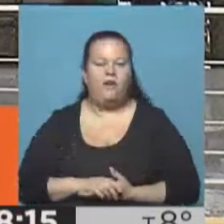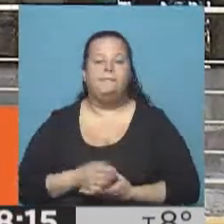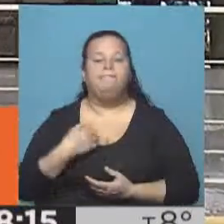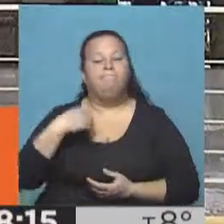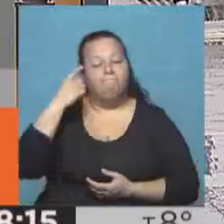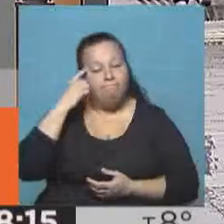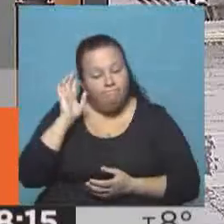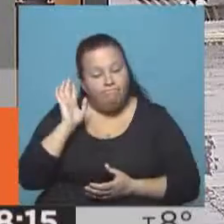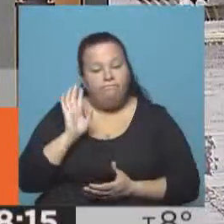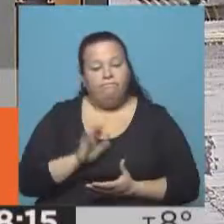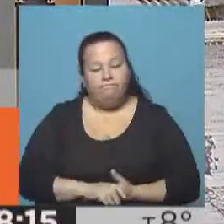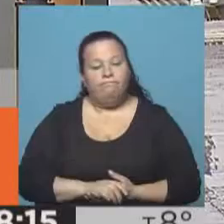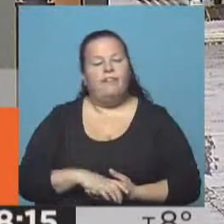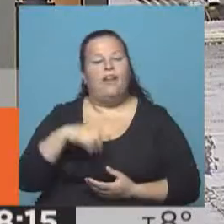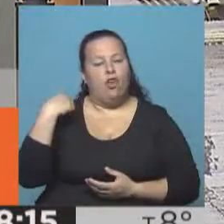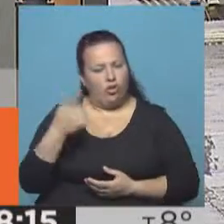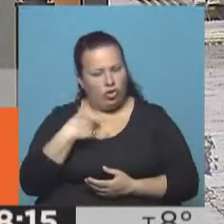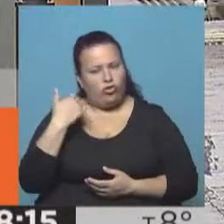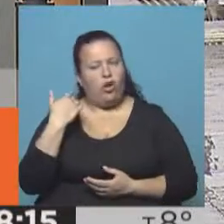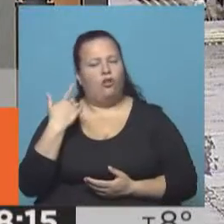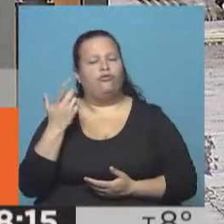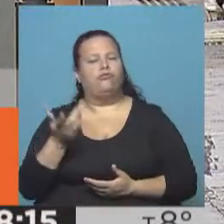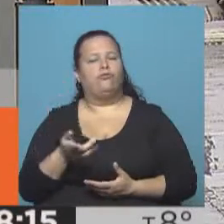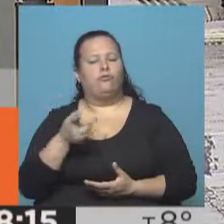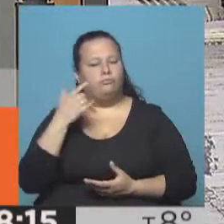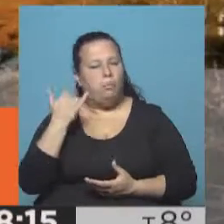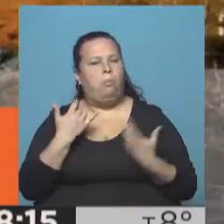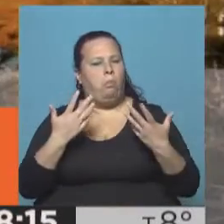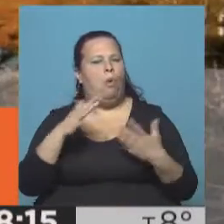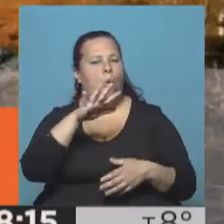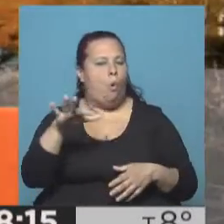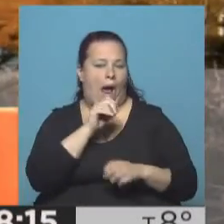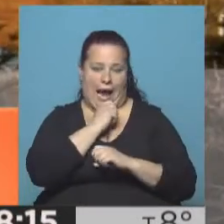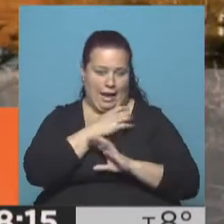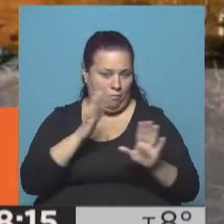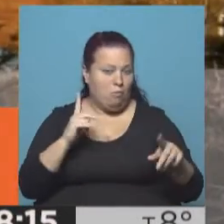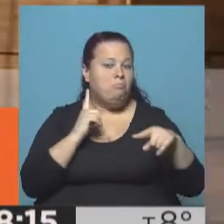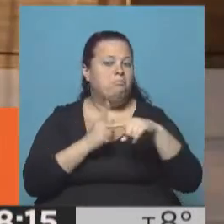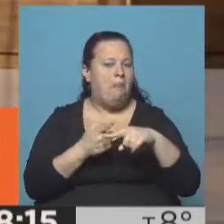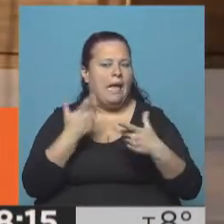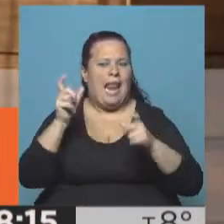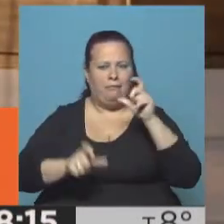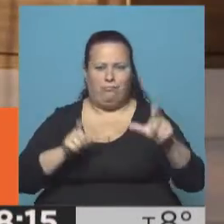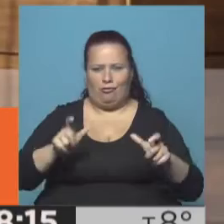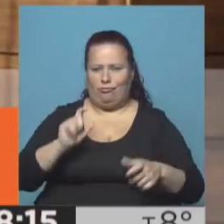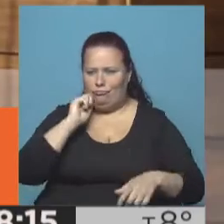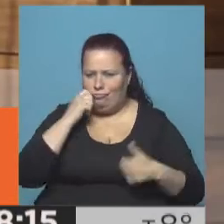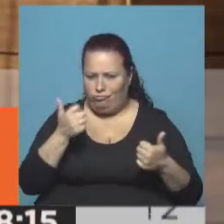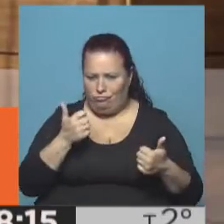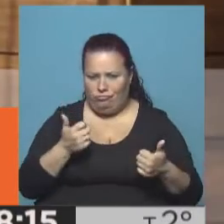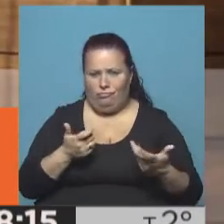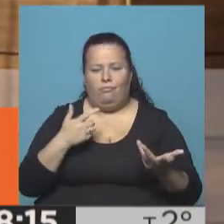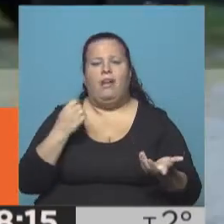que tenemos no solo la magia de los lugares, sino la magia de nuestra gente,